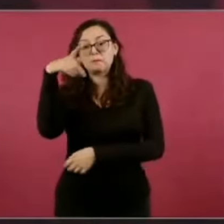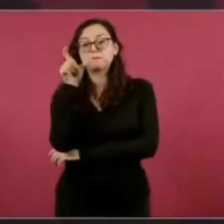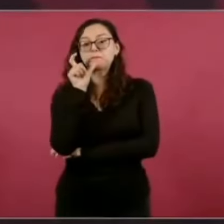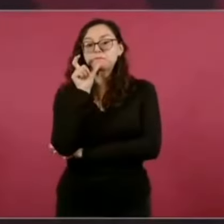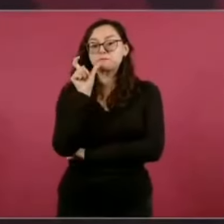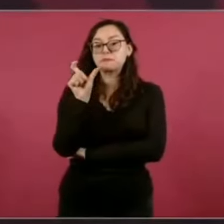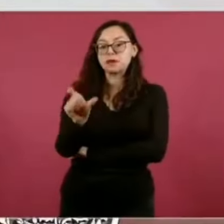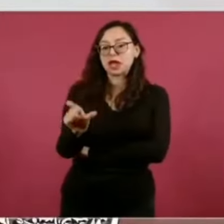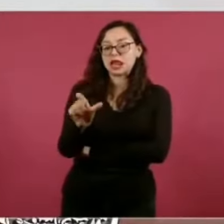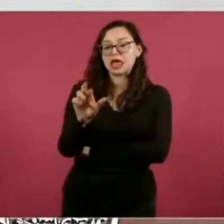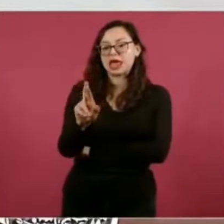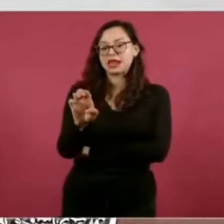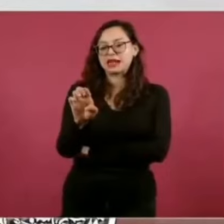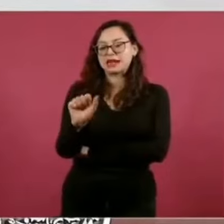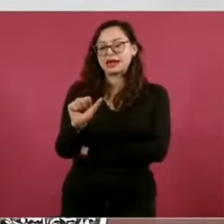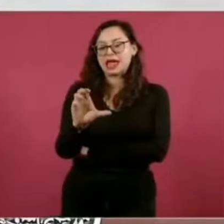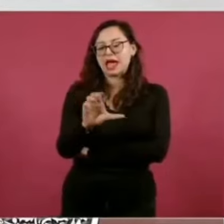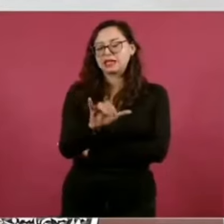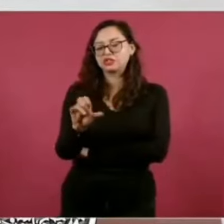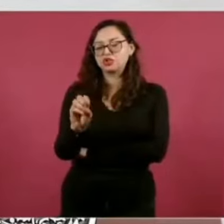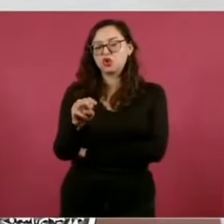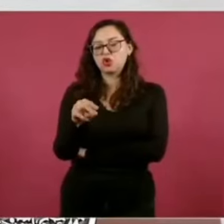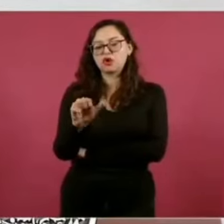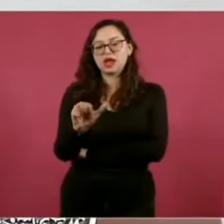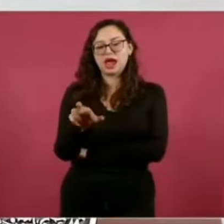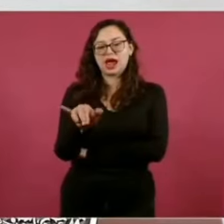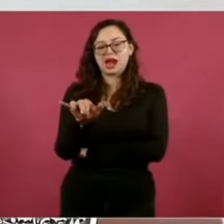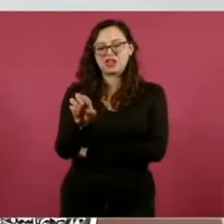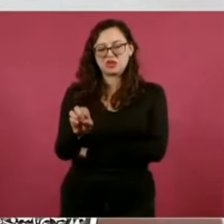el concepto reaccionario,